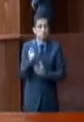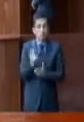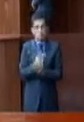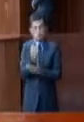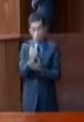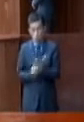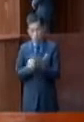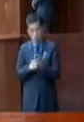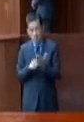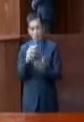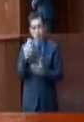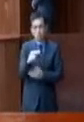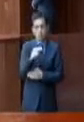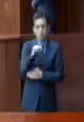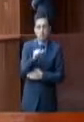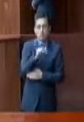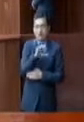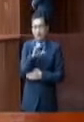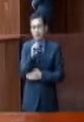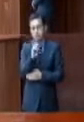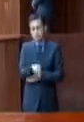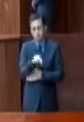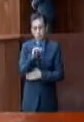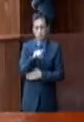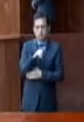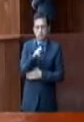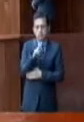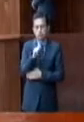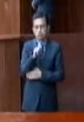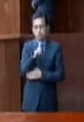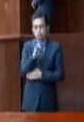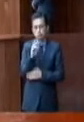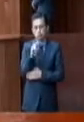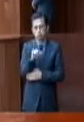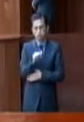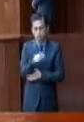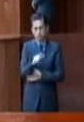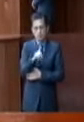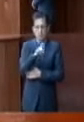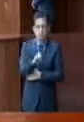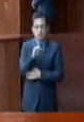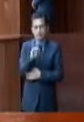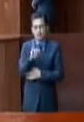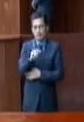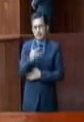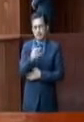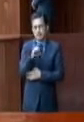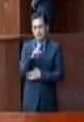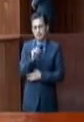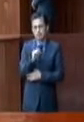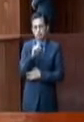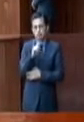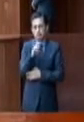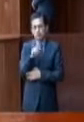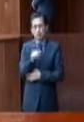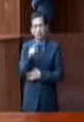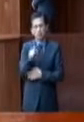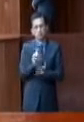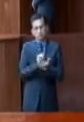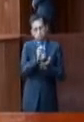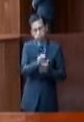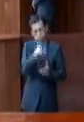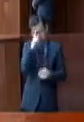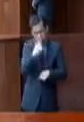denominado acción institucional de ingreso económico temporal ni el uso indebido de éste o de sus recursos para